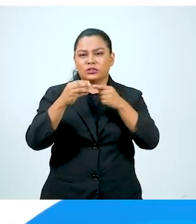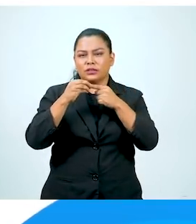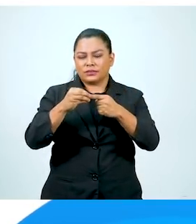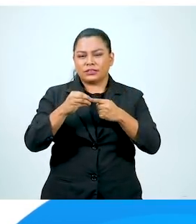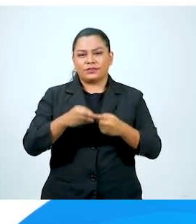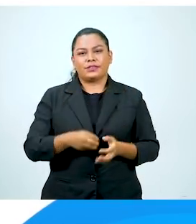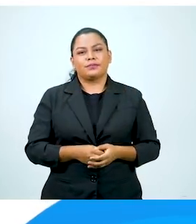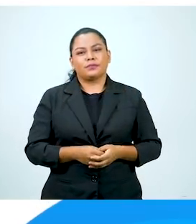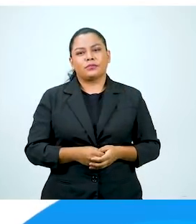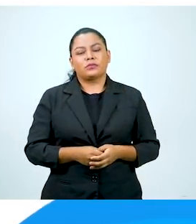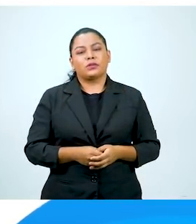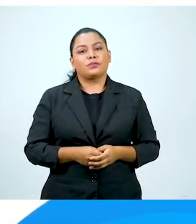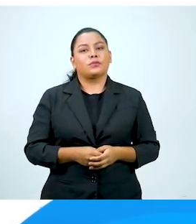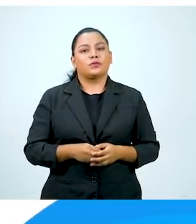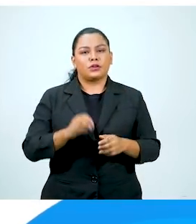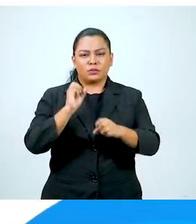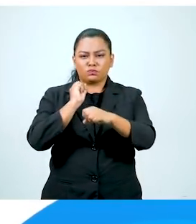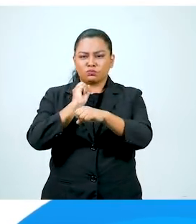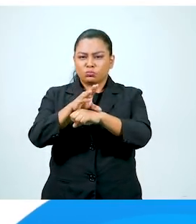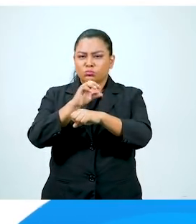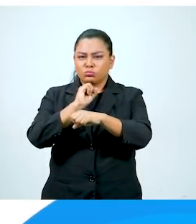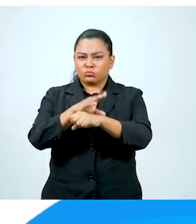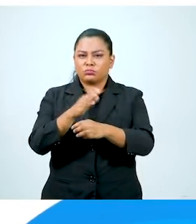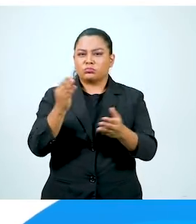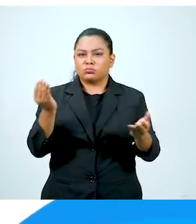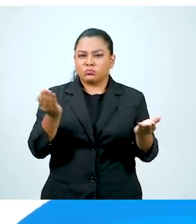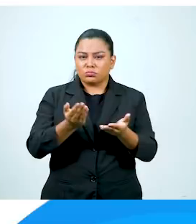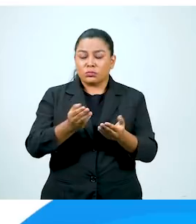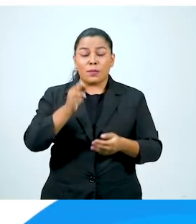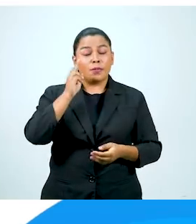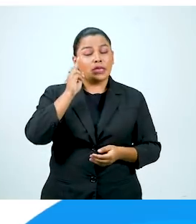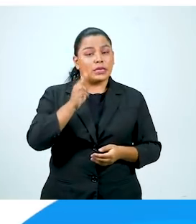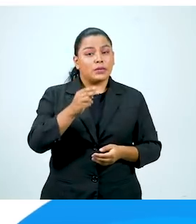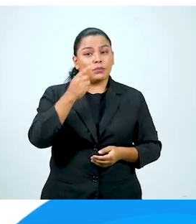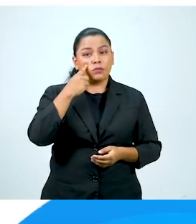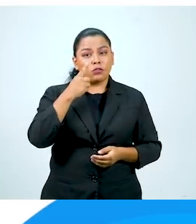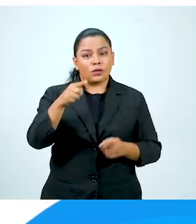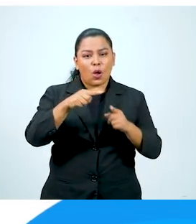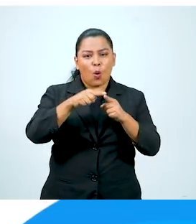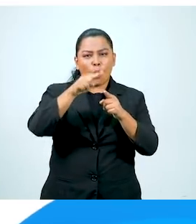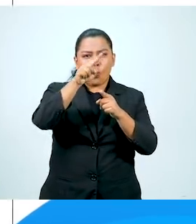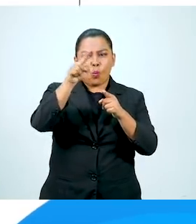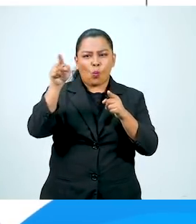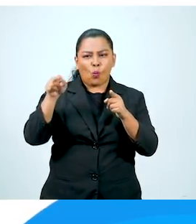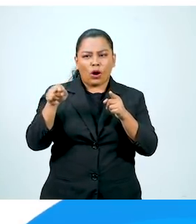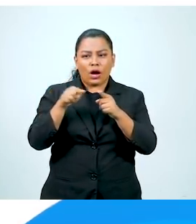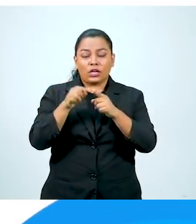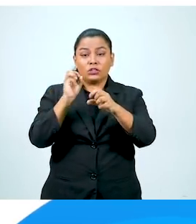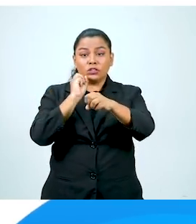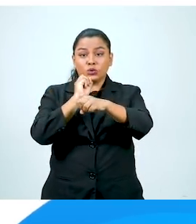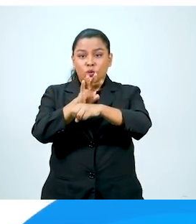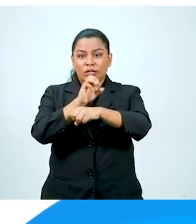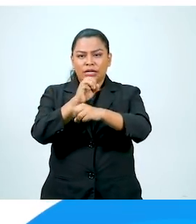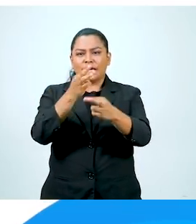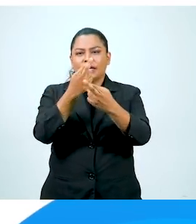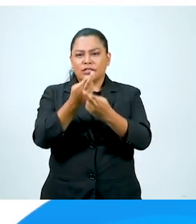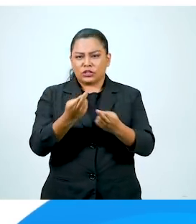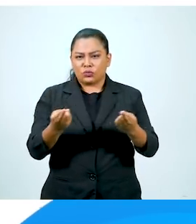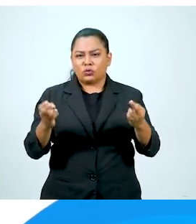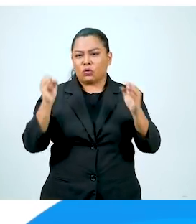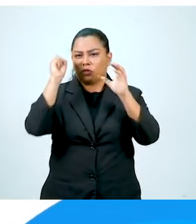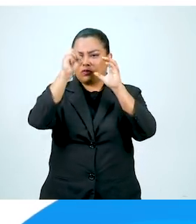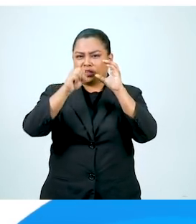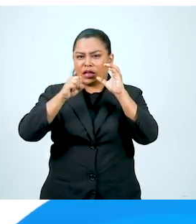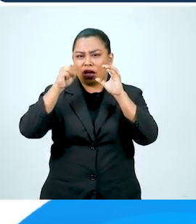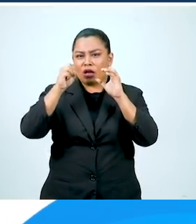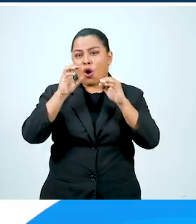específicas. Además de las orientaciones, encontrarán recuadros donde se sugieren recursos,